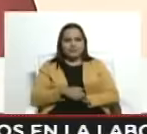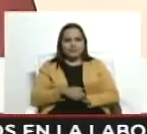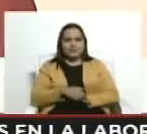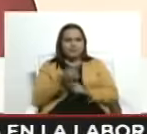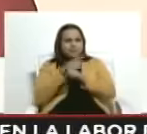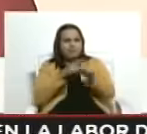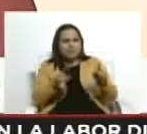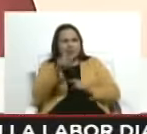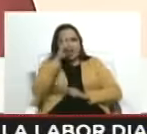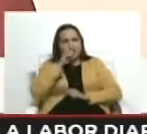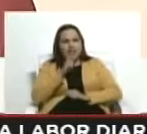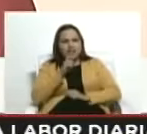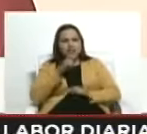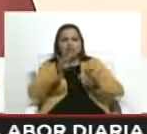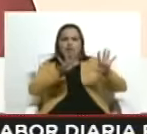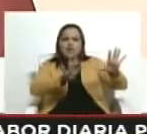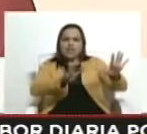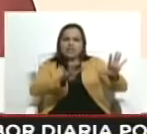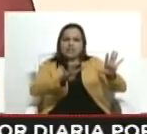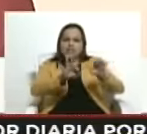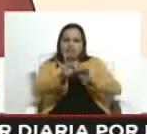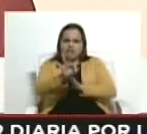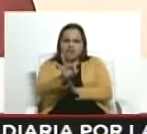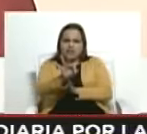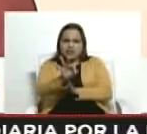año 93,